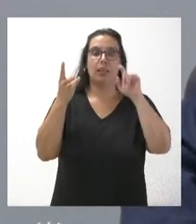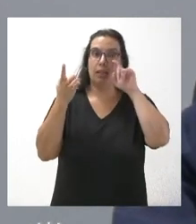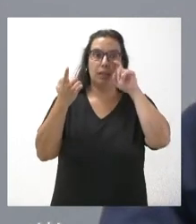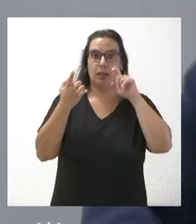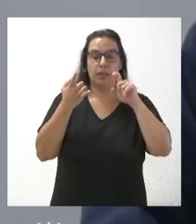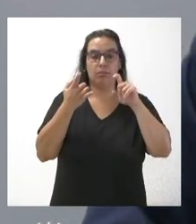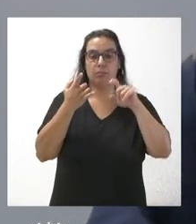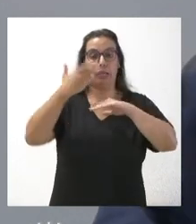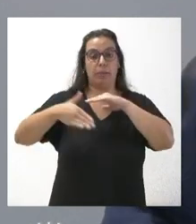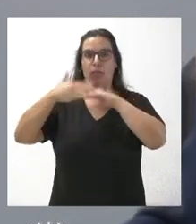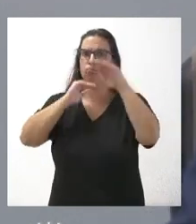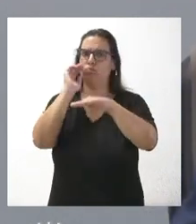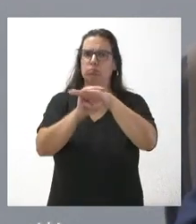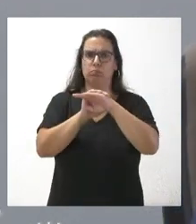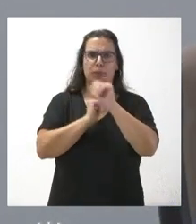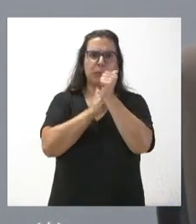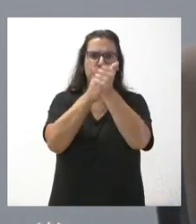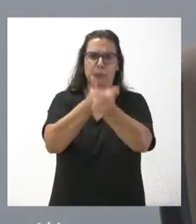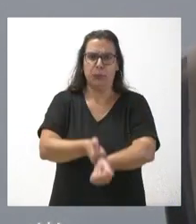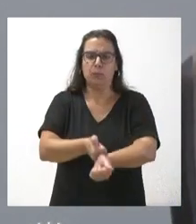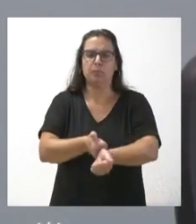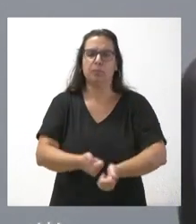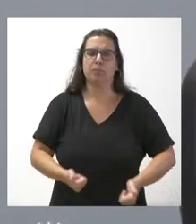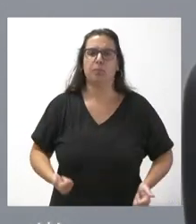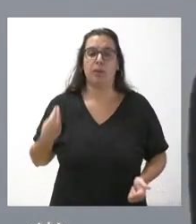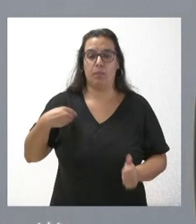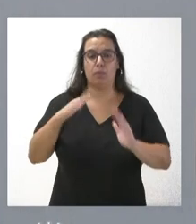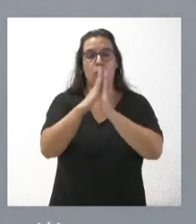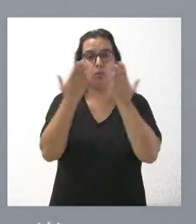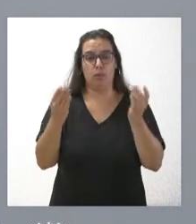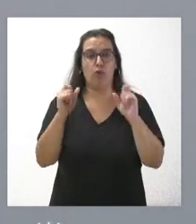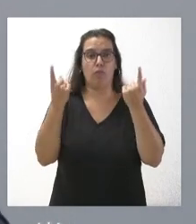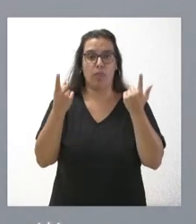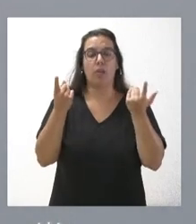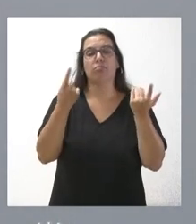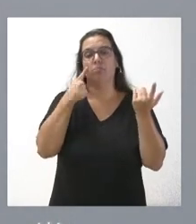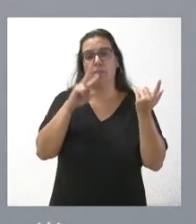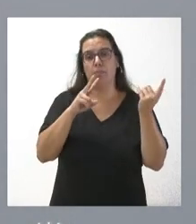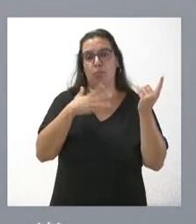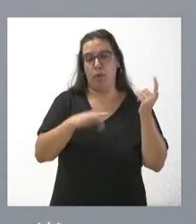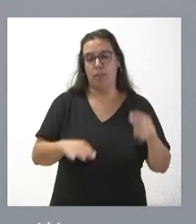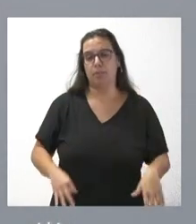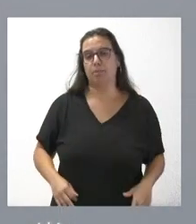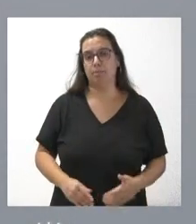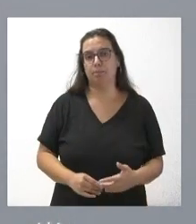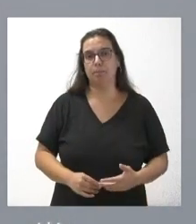estas limitaciones establecidas y publicadas en la resolución que aparece hoy en el Boletín Oficial de Castilla y León.